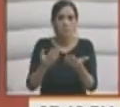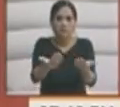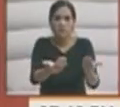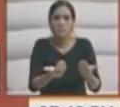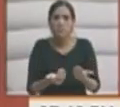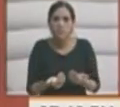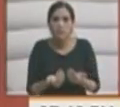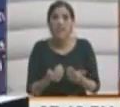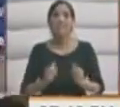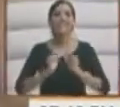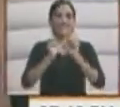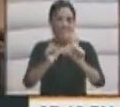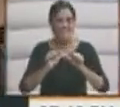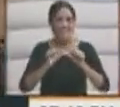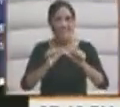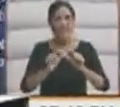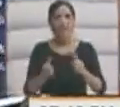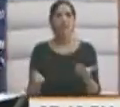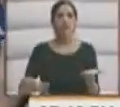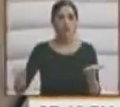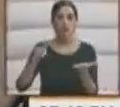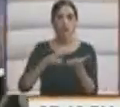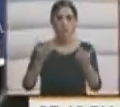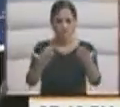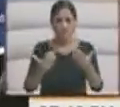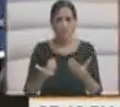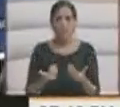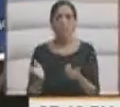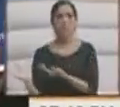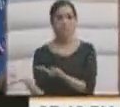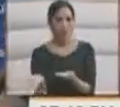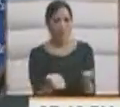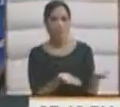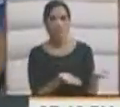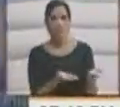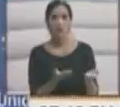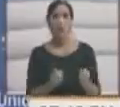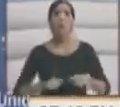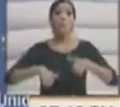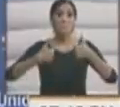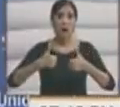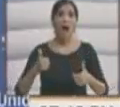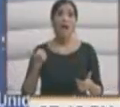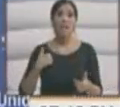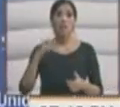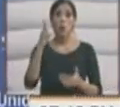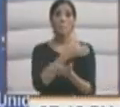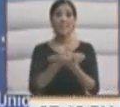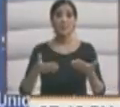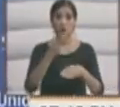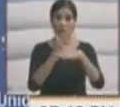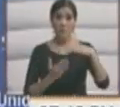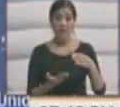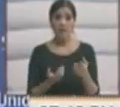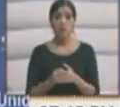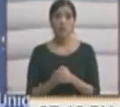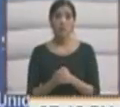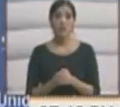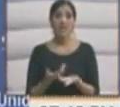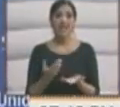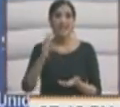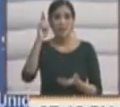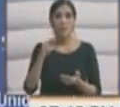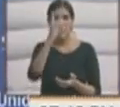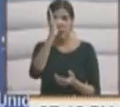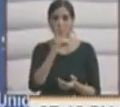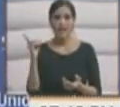recibiendo. Le sigue Argentina, con 2,5 millones de migrantes, República Dominicana, con 750,000 migrantes, de la cual